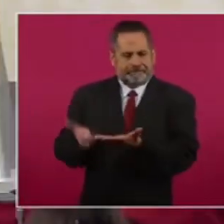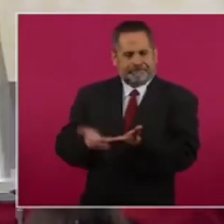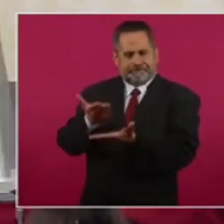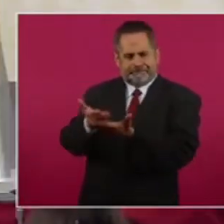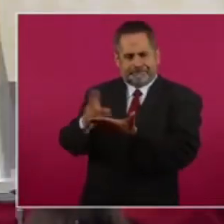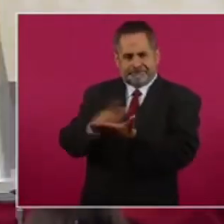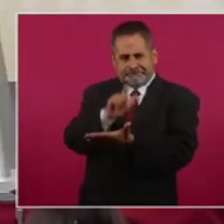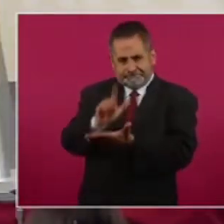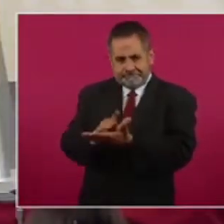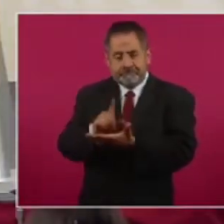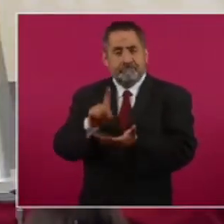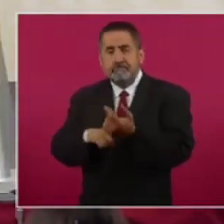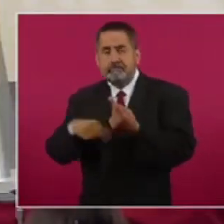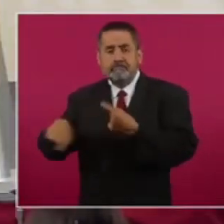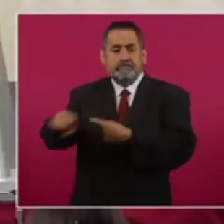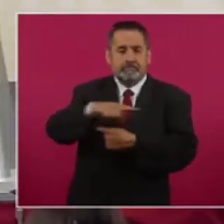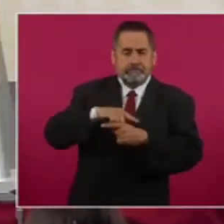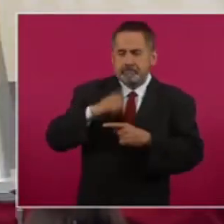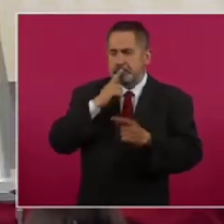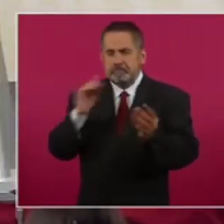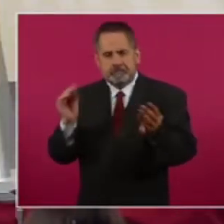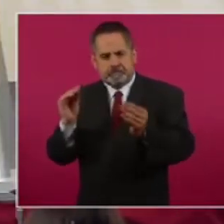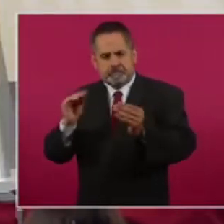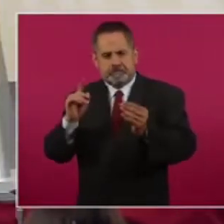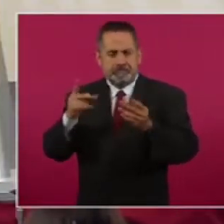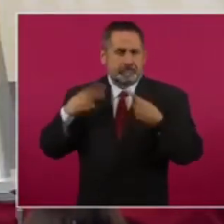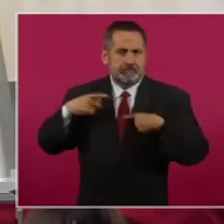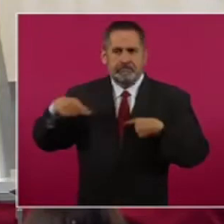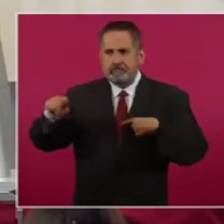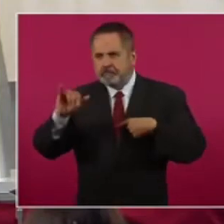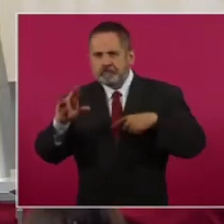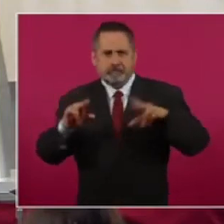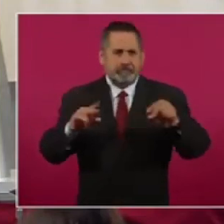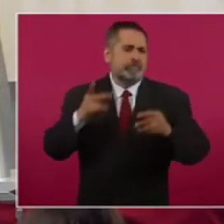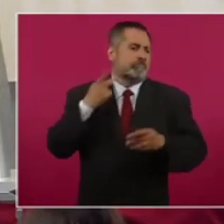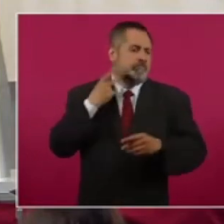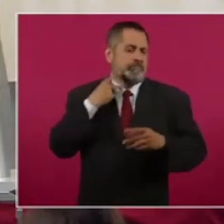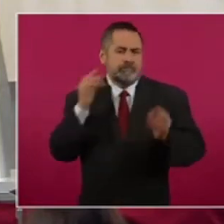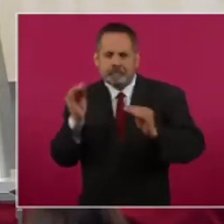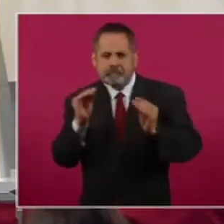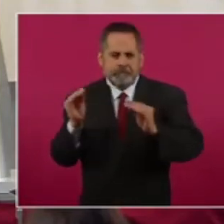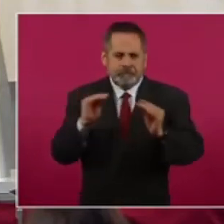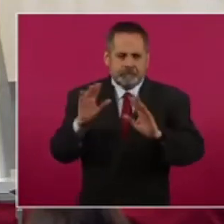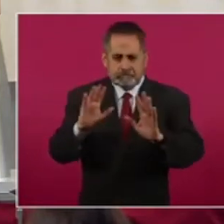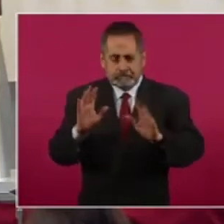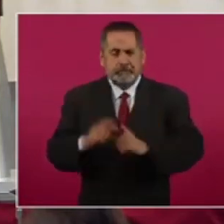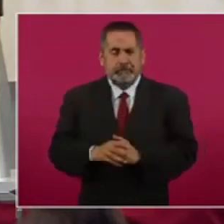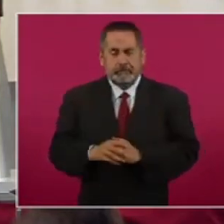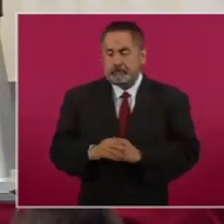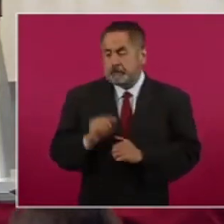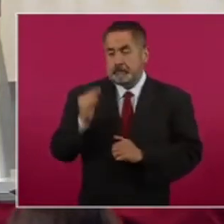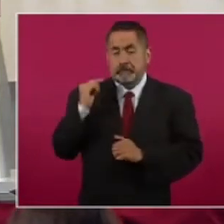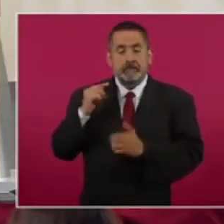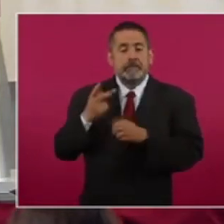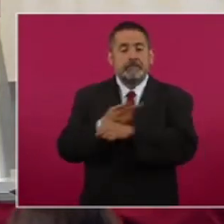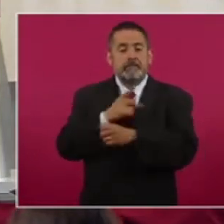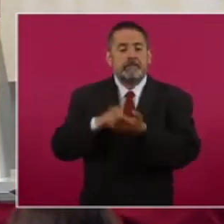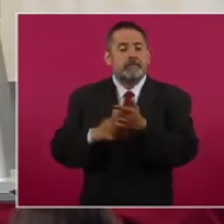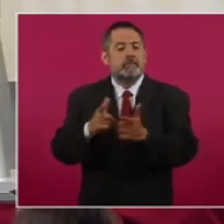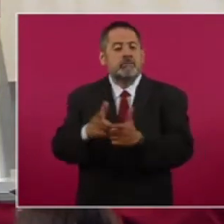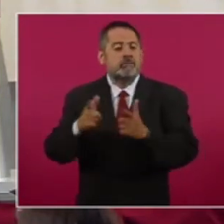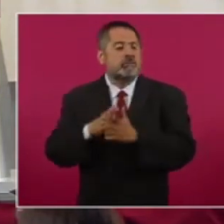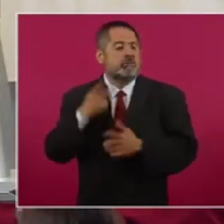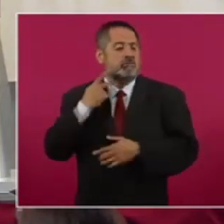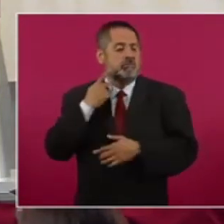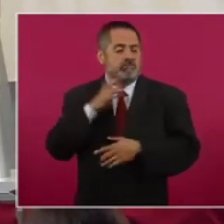ha generado un gran debate tanto en la ciudadanía como en la clase política de nuestro país. En este caso, la última, los partidos políticos ya fijaron